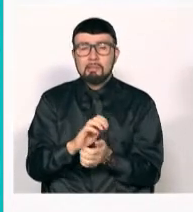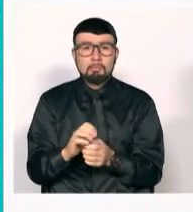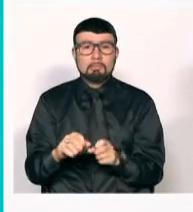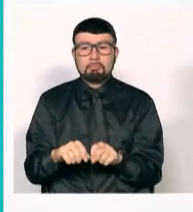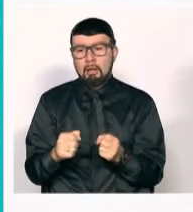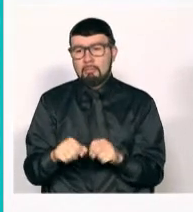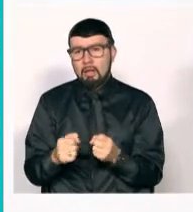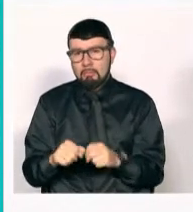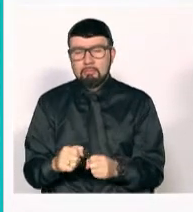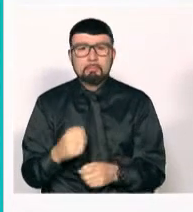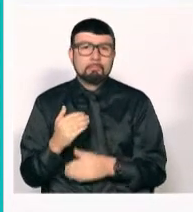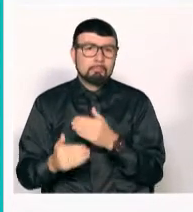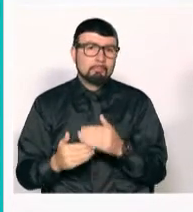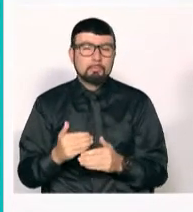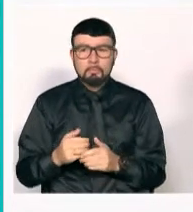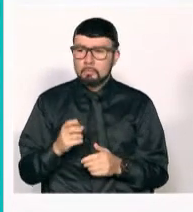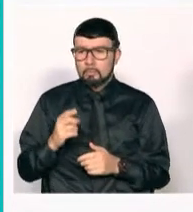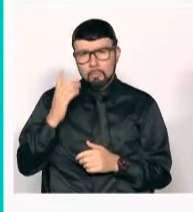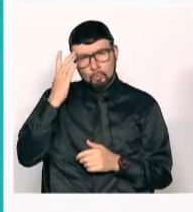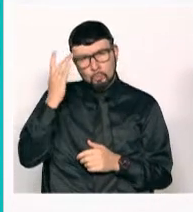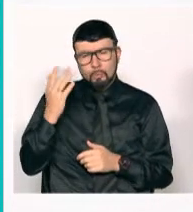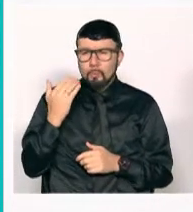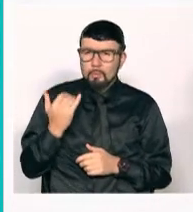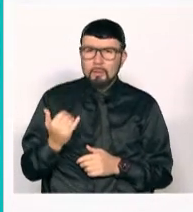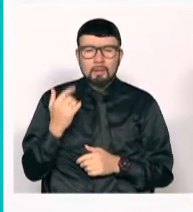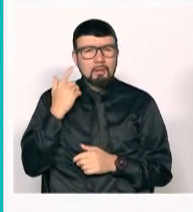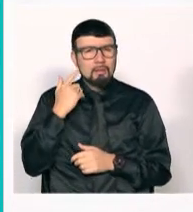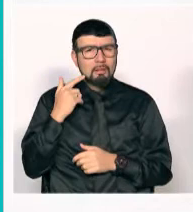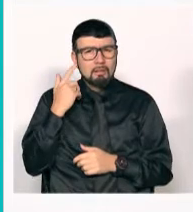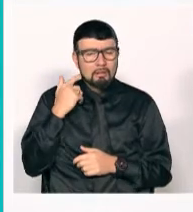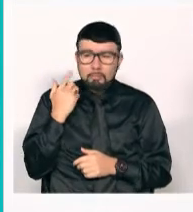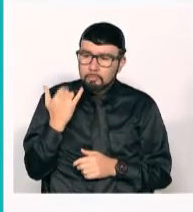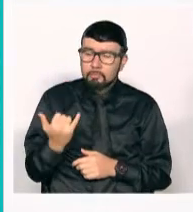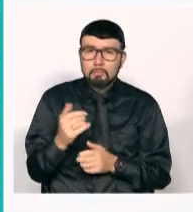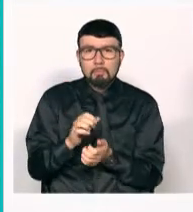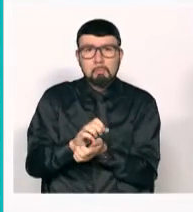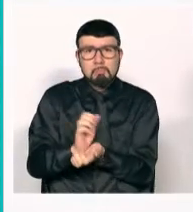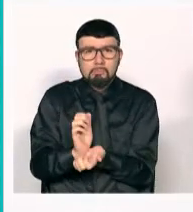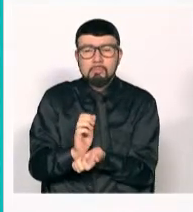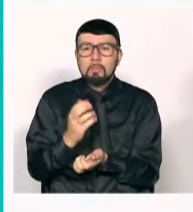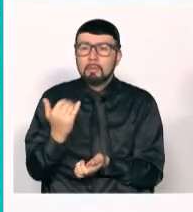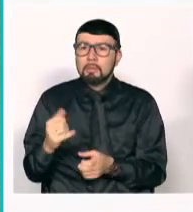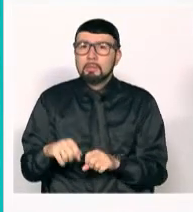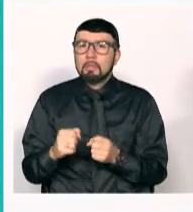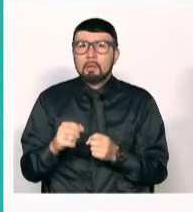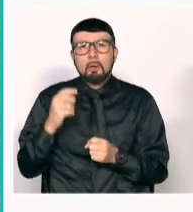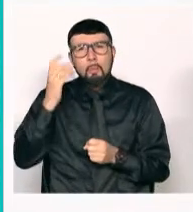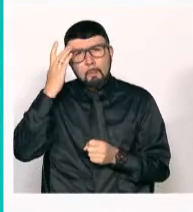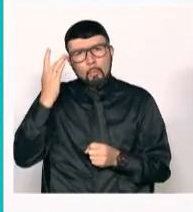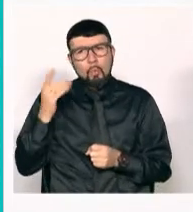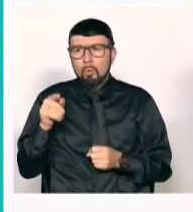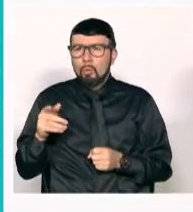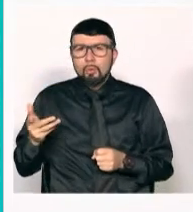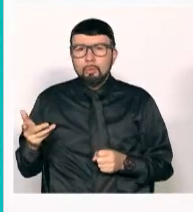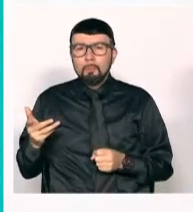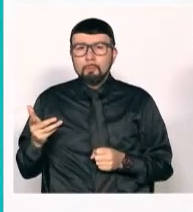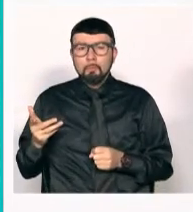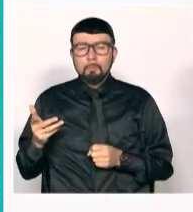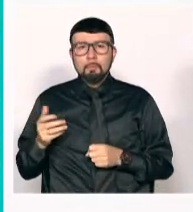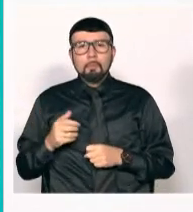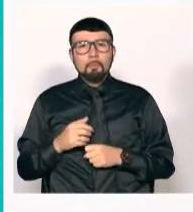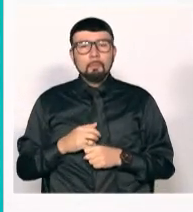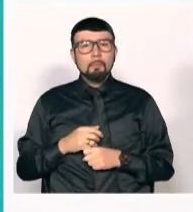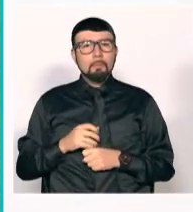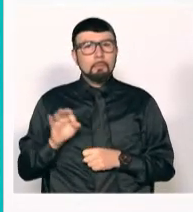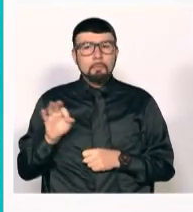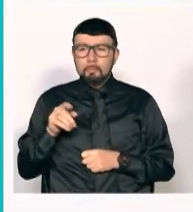¿Por qué puede haber ese pellizco, esa forma de estar traumatizando el disco o de o que